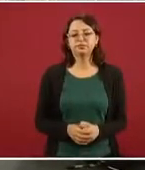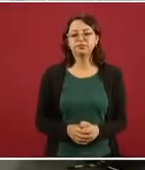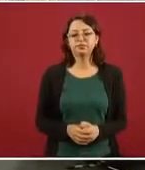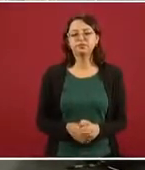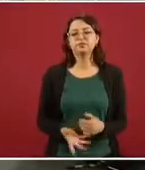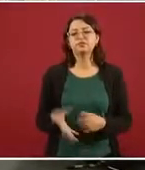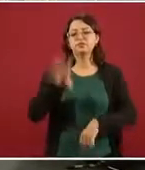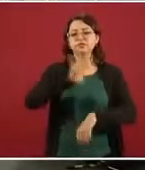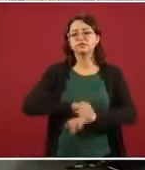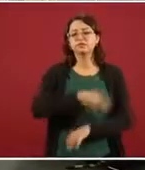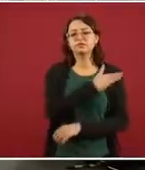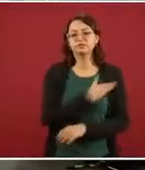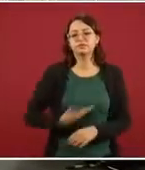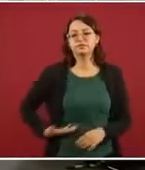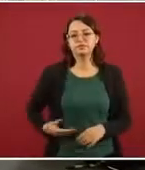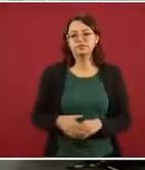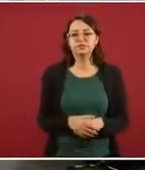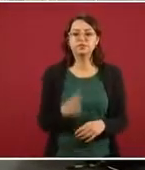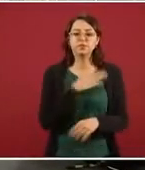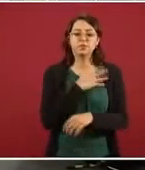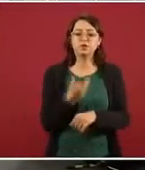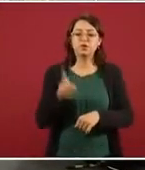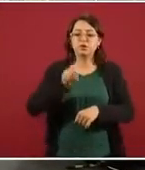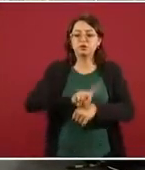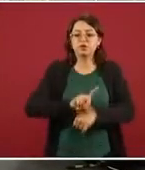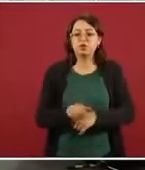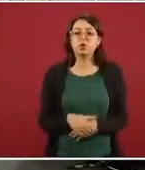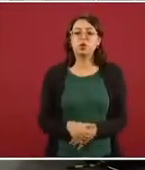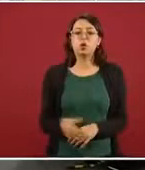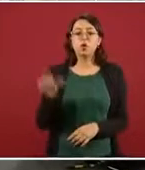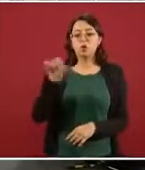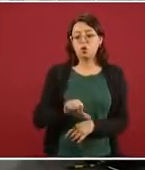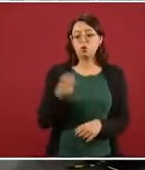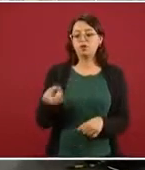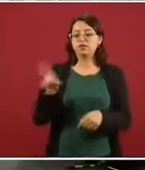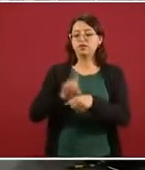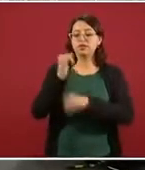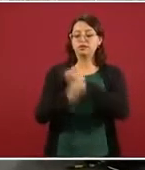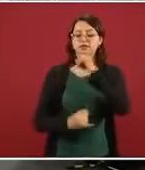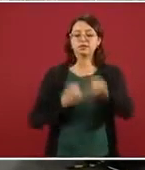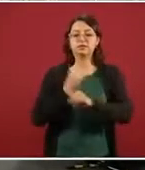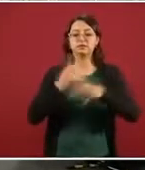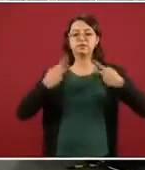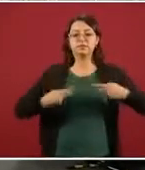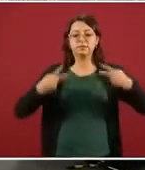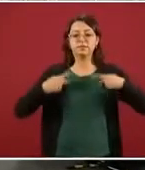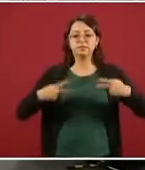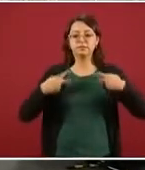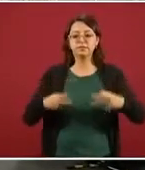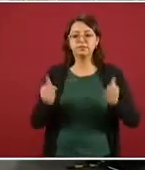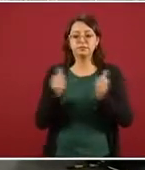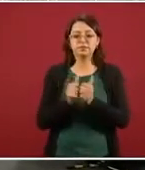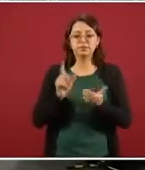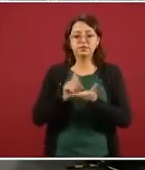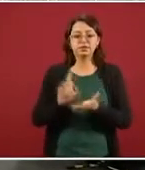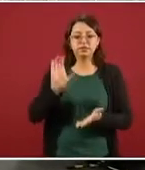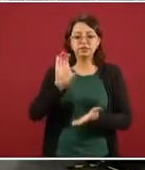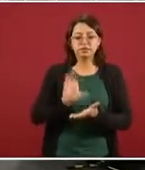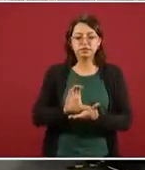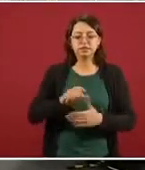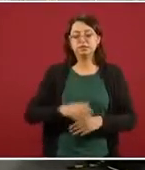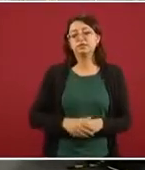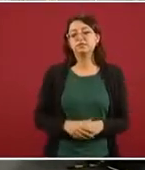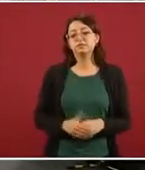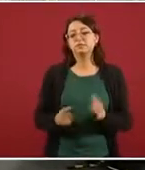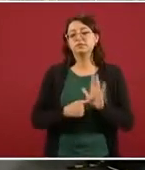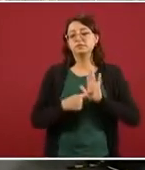Con su permiso, señor presidente. Pues buenos días. Hoy, siendo Día Internacional de Personas con Discapacidad, vamos